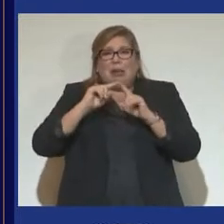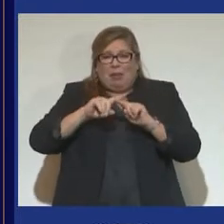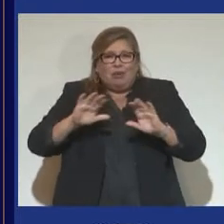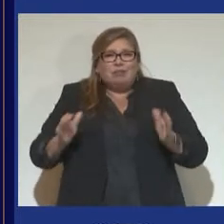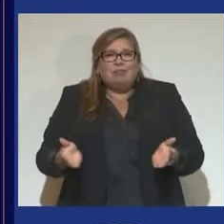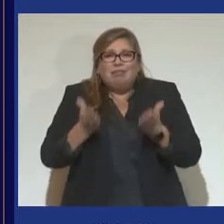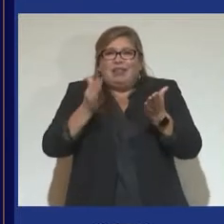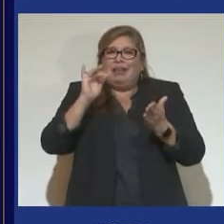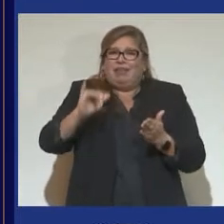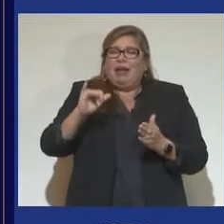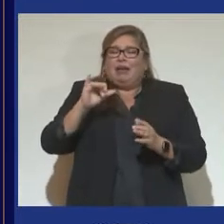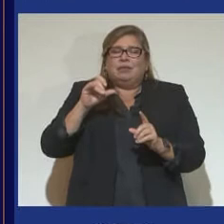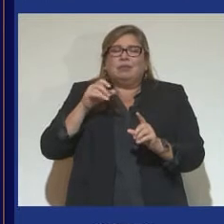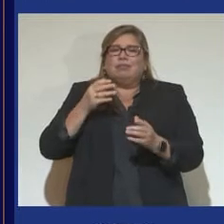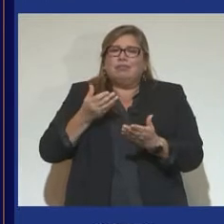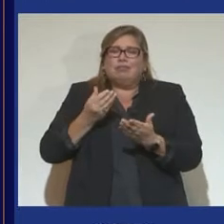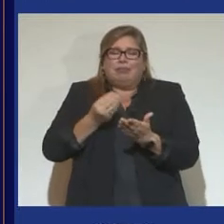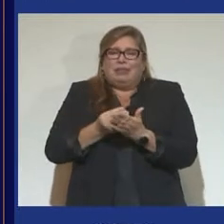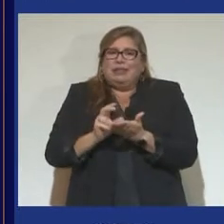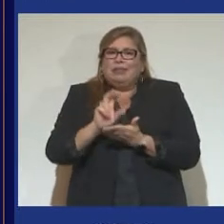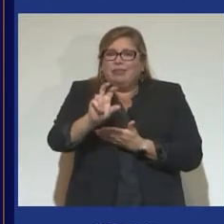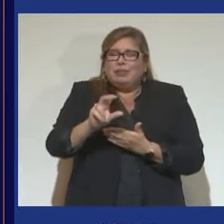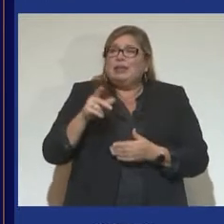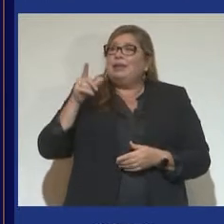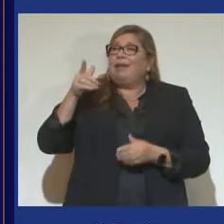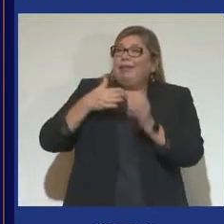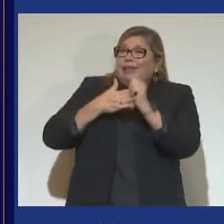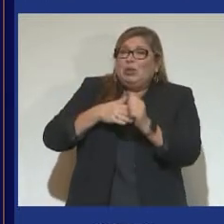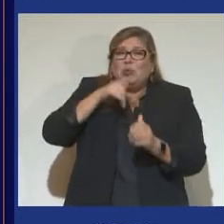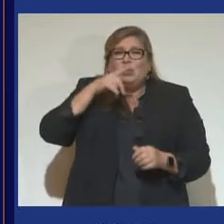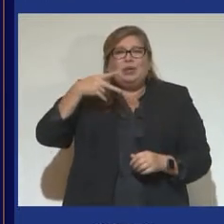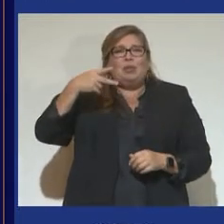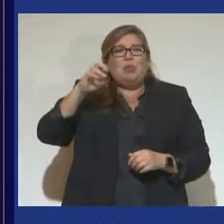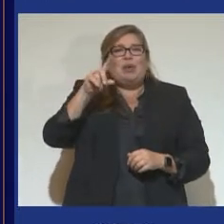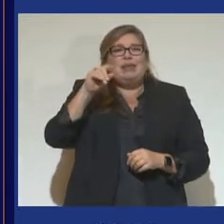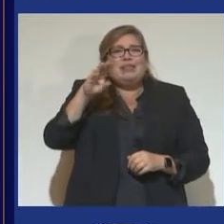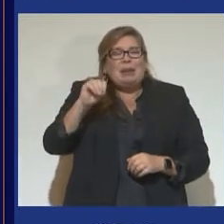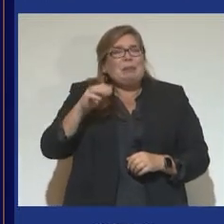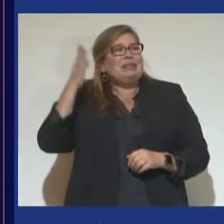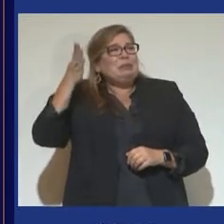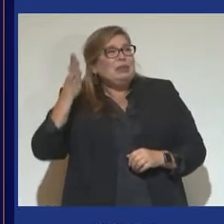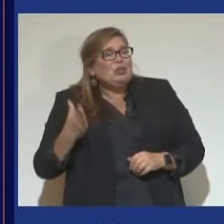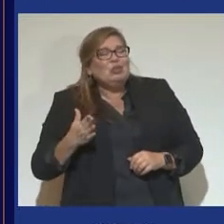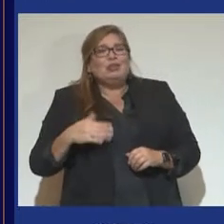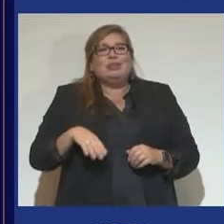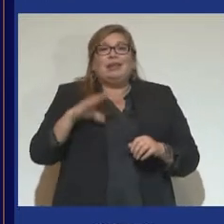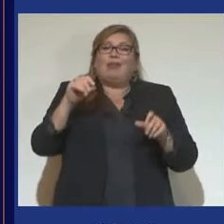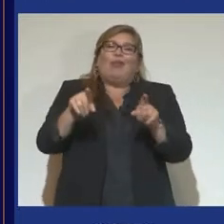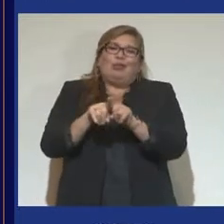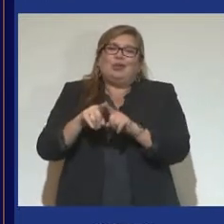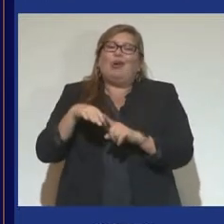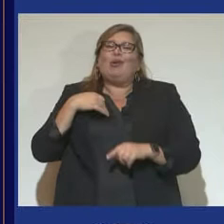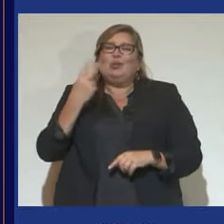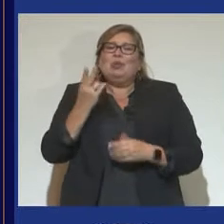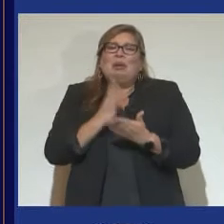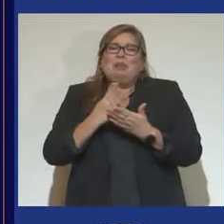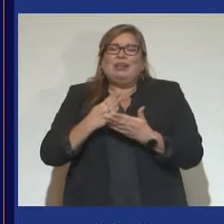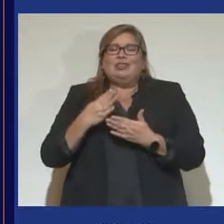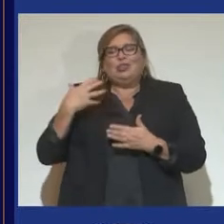nuestro liderazgo de nuestro apoyo muchos personeros incluyendo